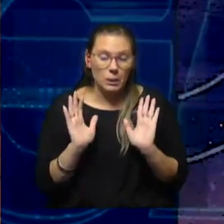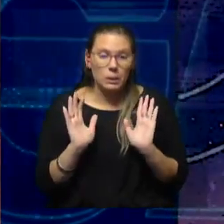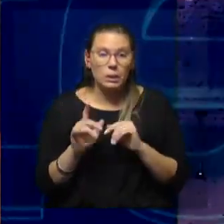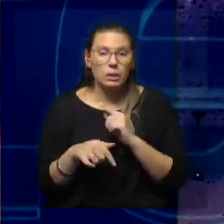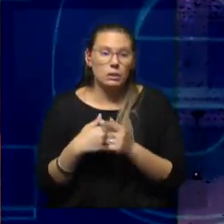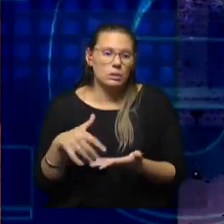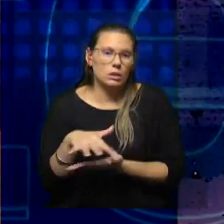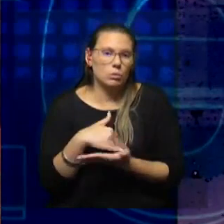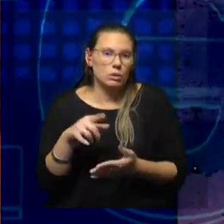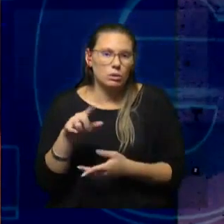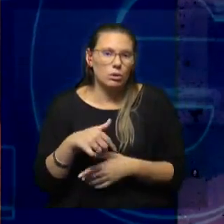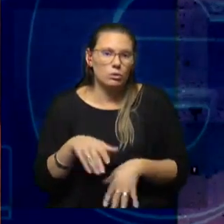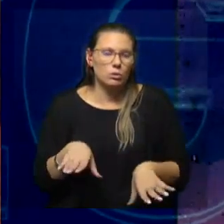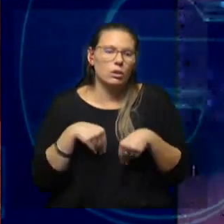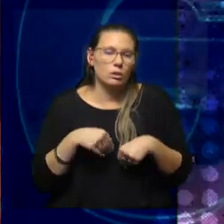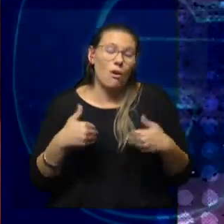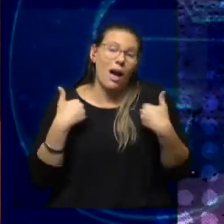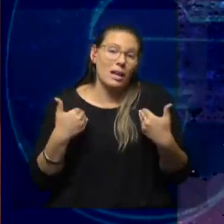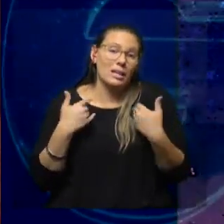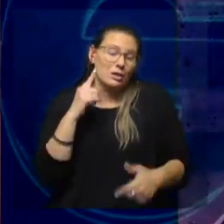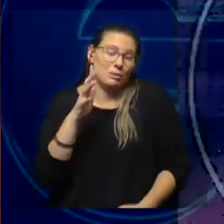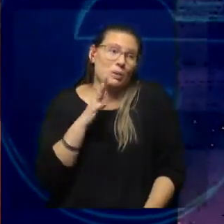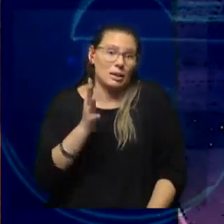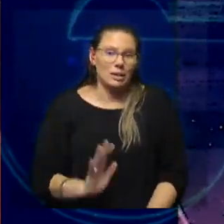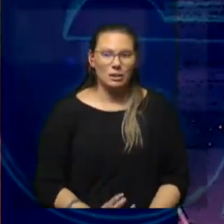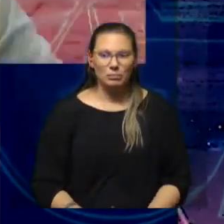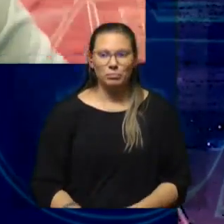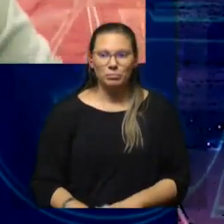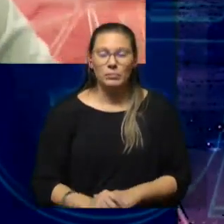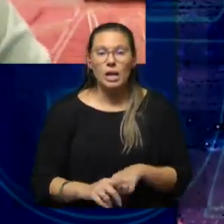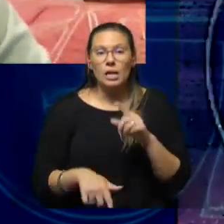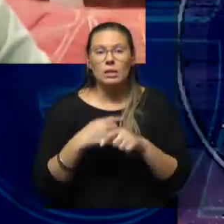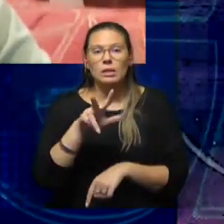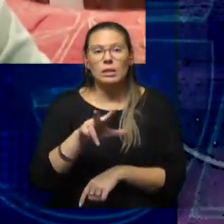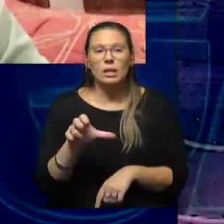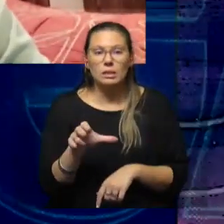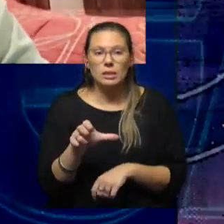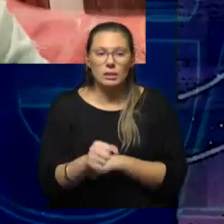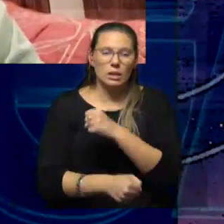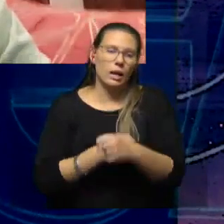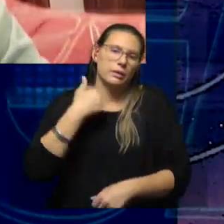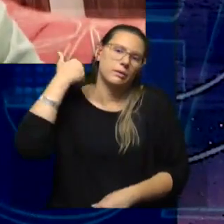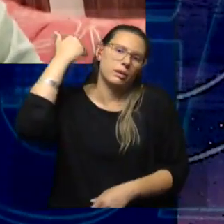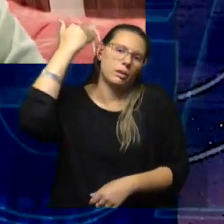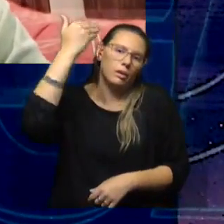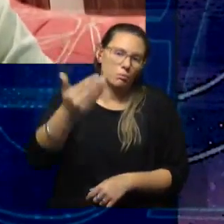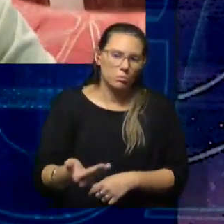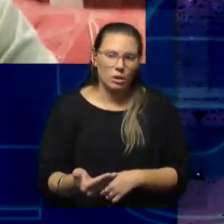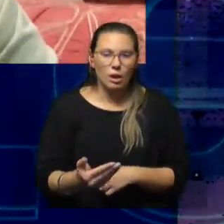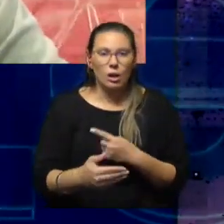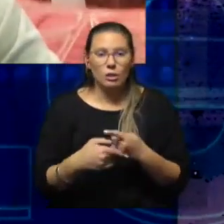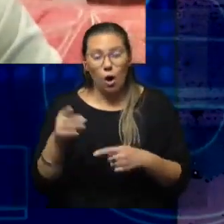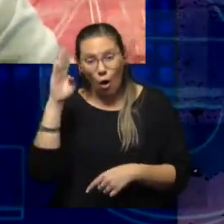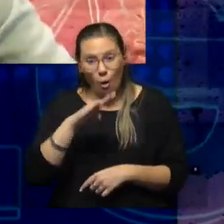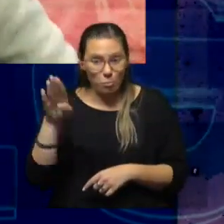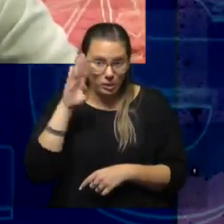pasó lo recibimos con mucha alegría, como te imaginarás. Claro. Ni que hablar que después, 36 y pico de años después, estamos haciendo un